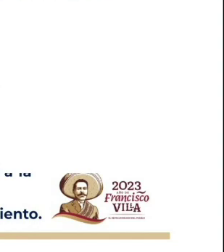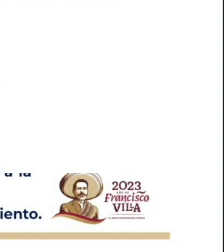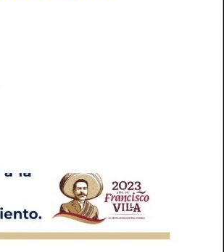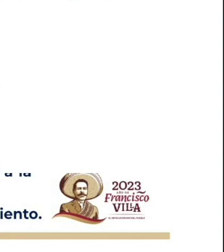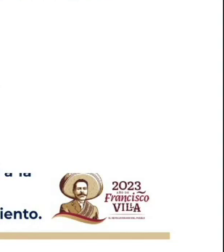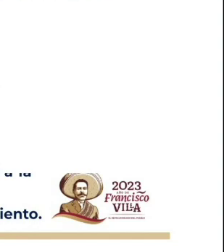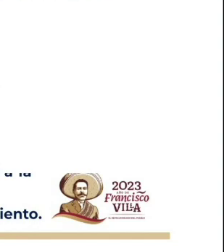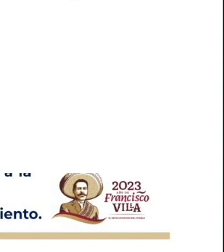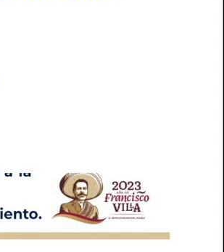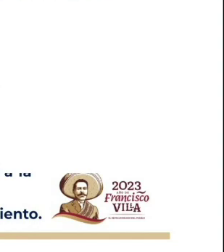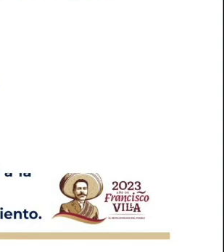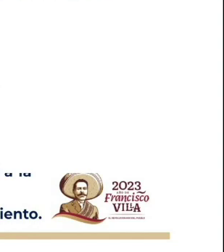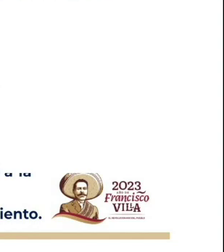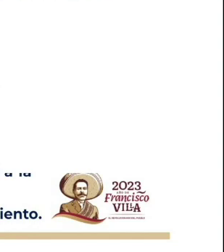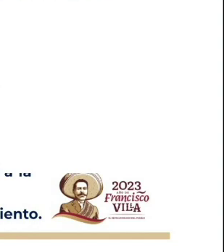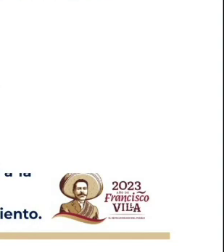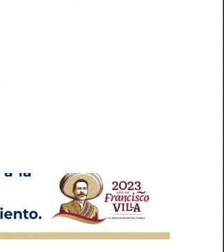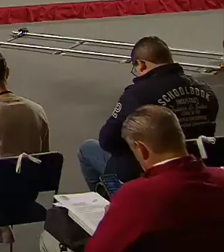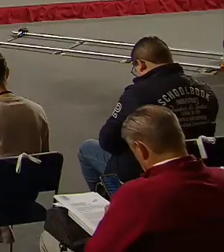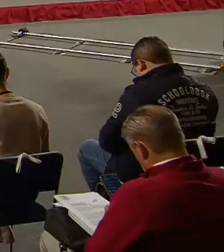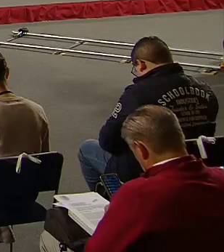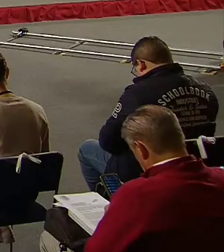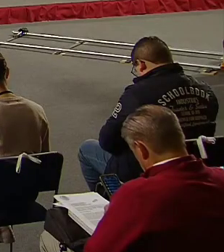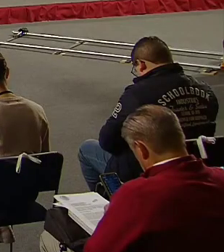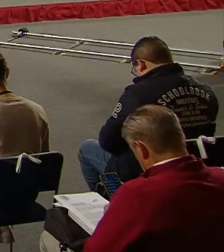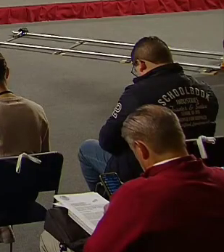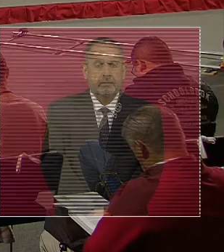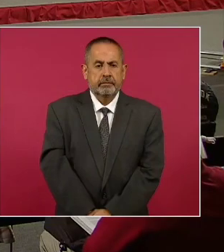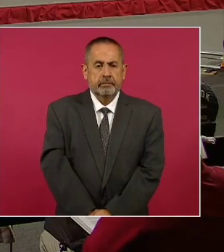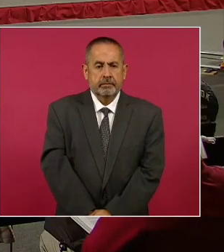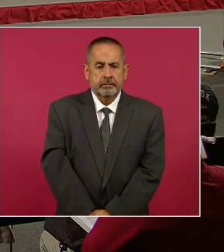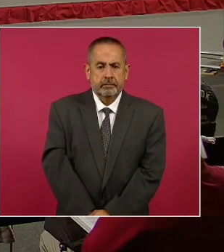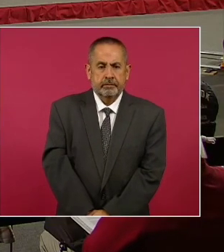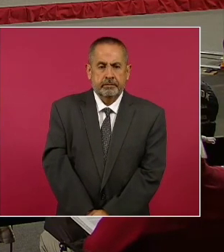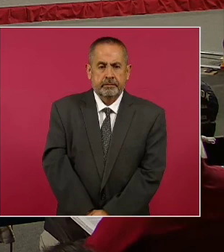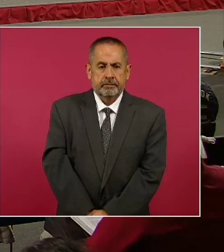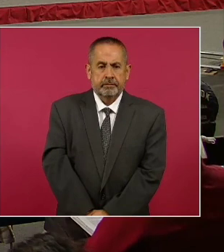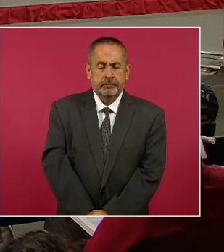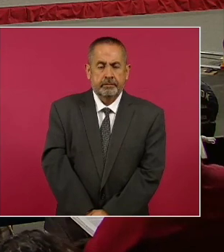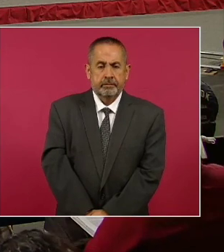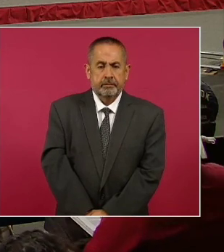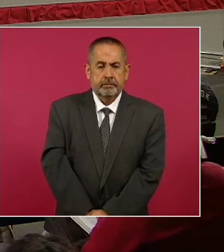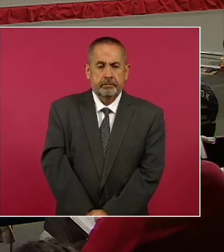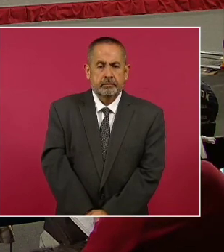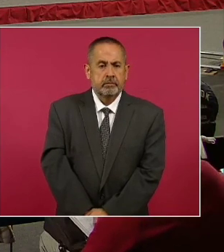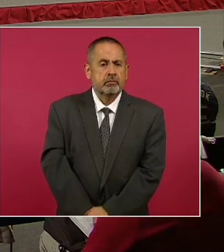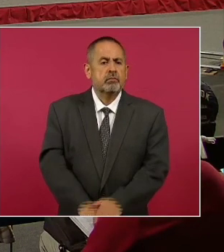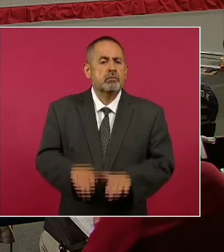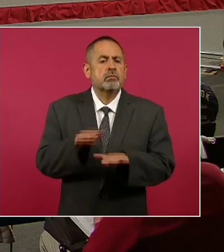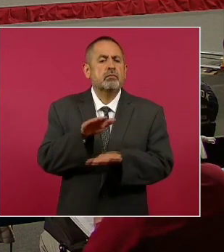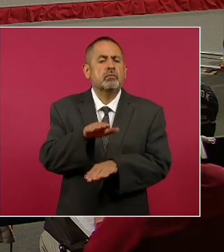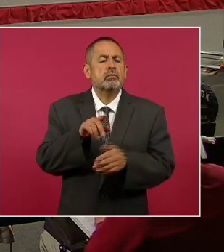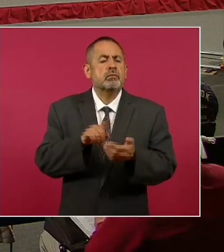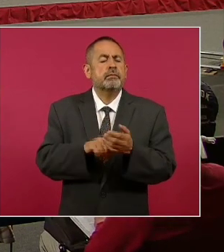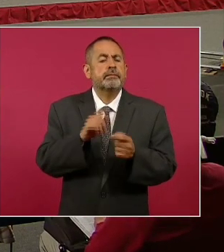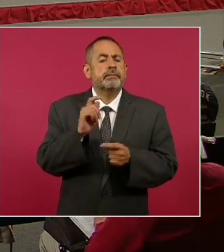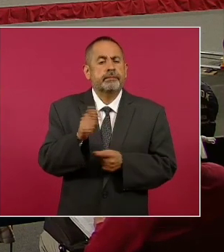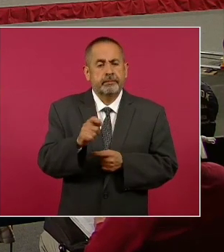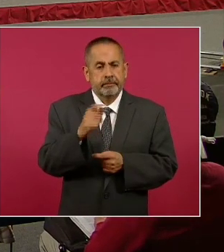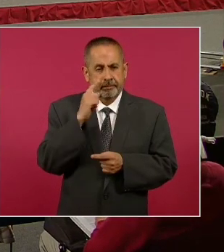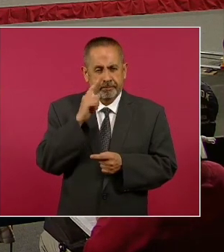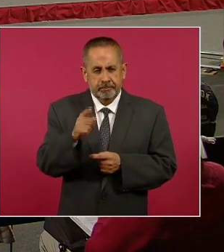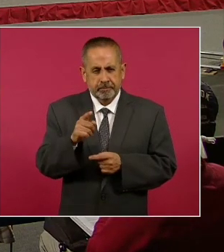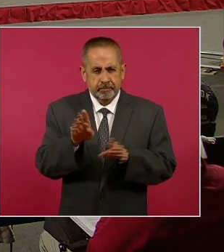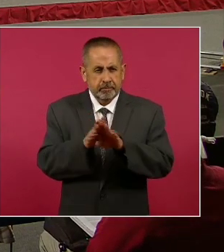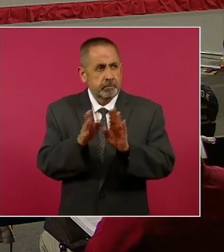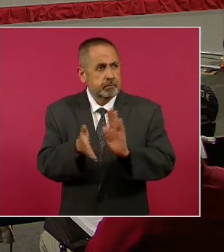almacenamiento en la presa El Realito. La siguiente, por favor. En lo que se refiere a la parte